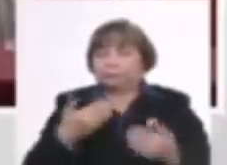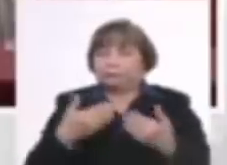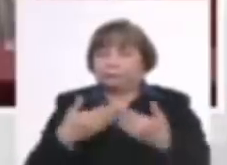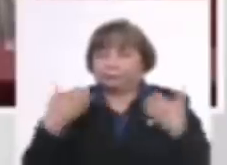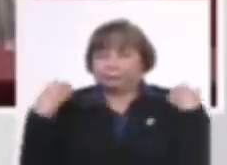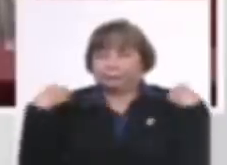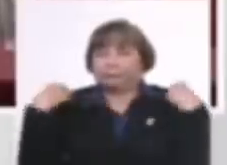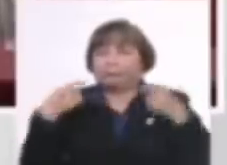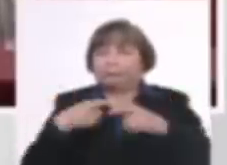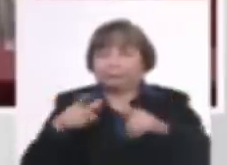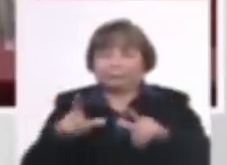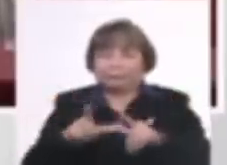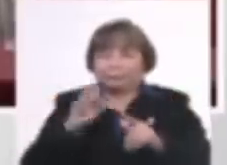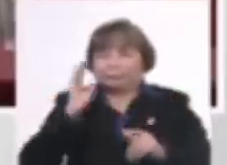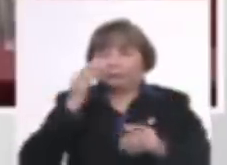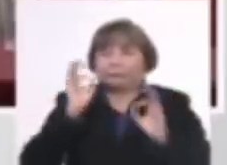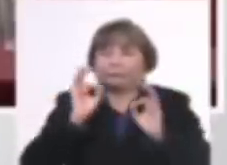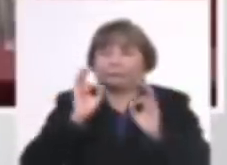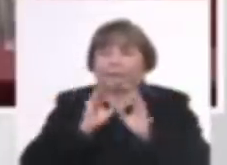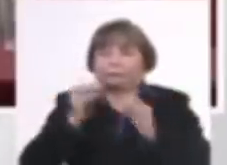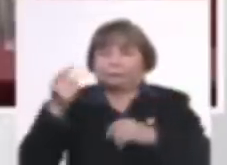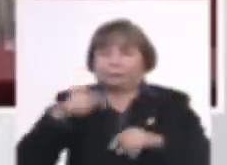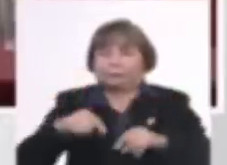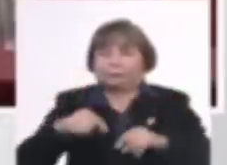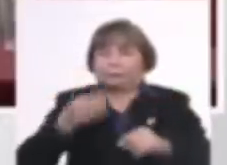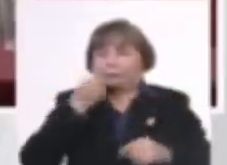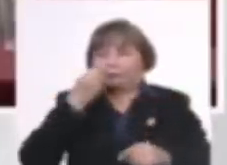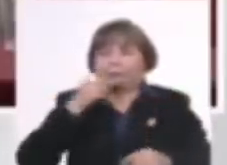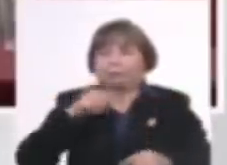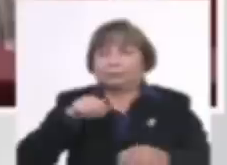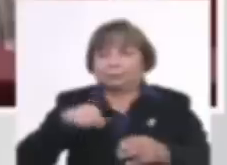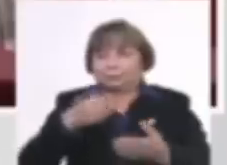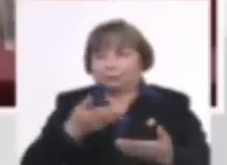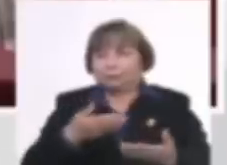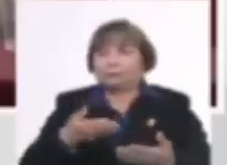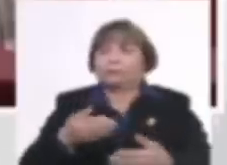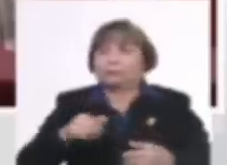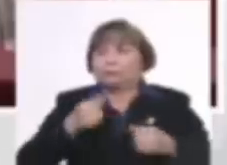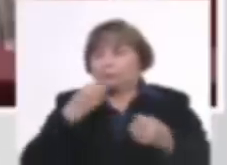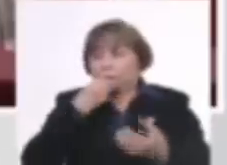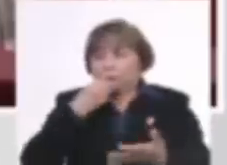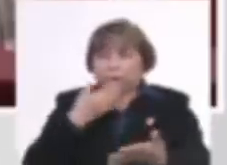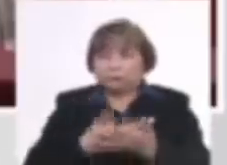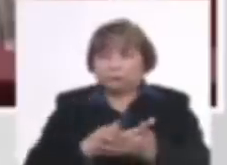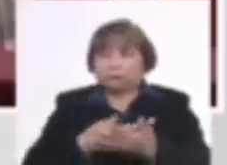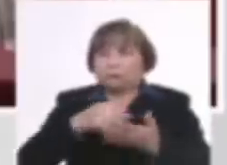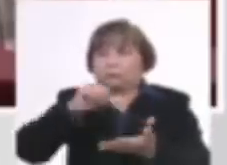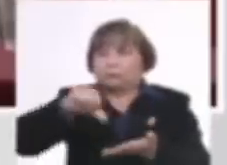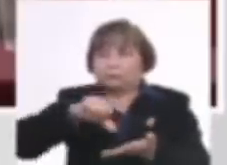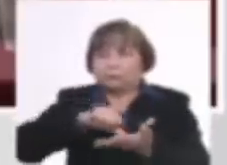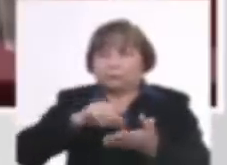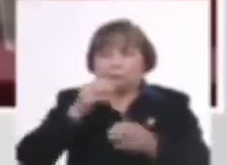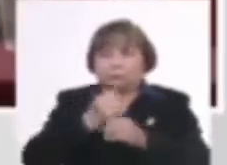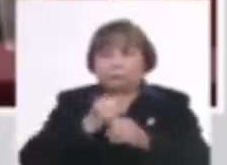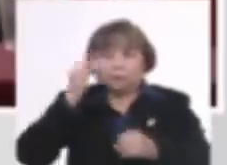tiene oficinas sin espacio y no me parece correcto que vengan al comedor del Congreso. O sea, podrían ir muy bien a un parque y un café, es mi opinión. No quiero